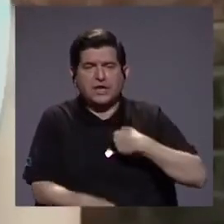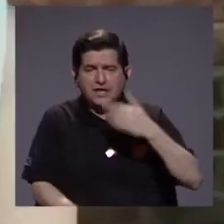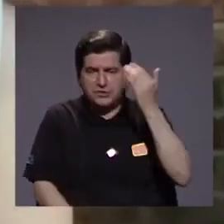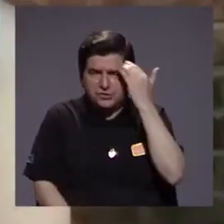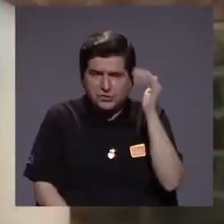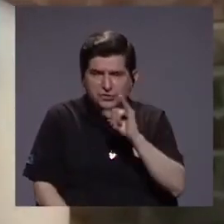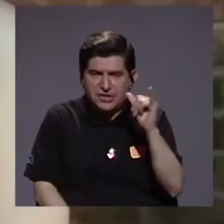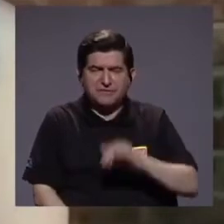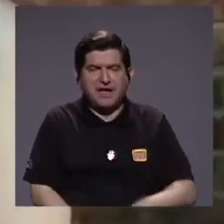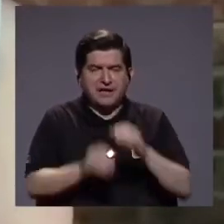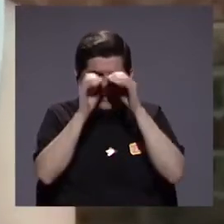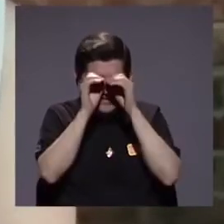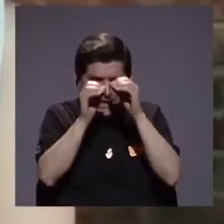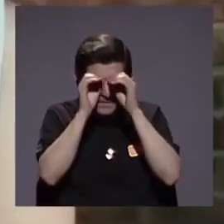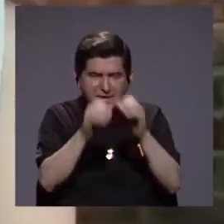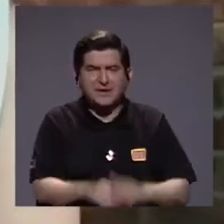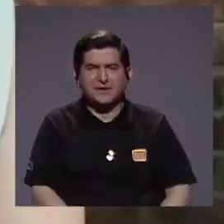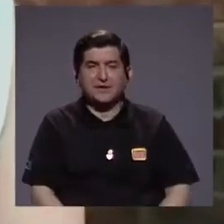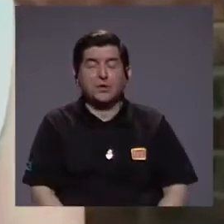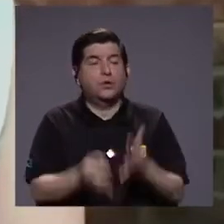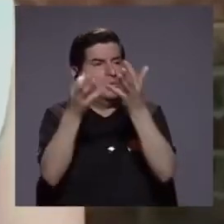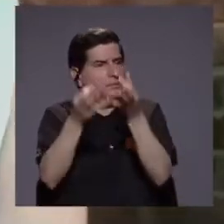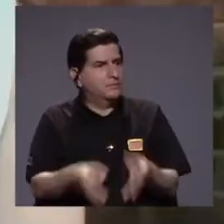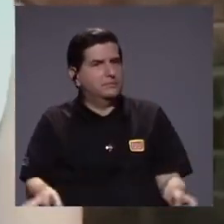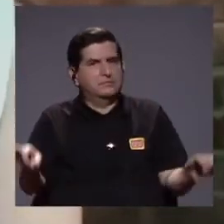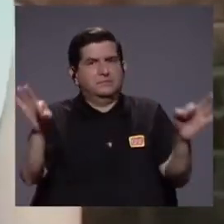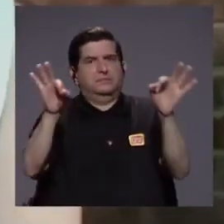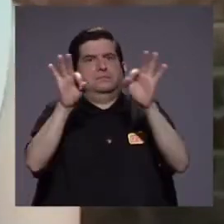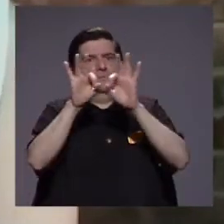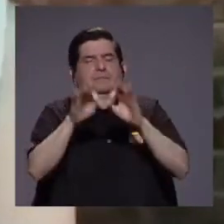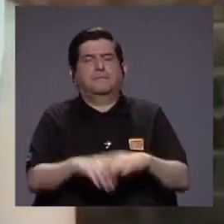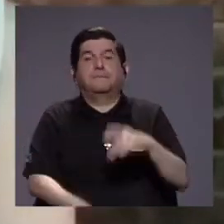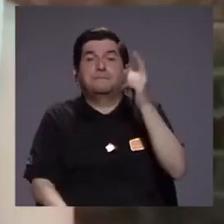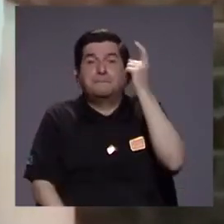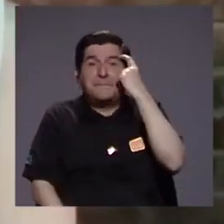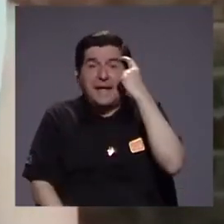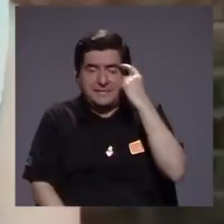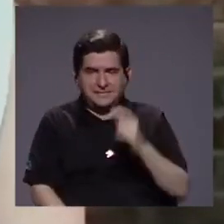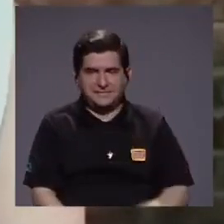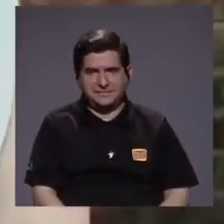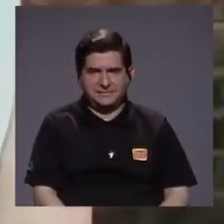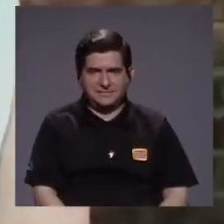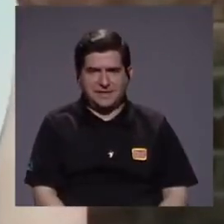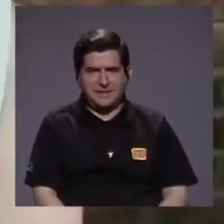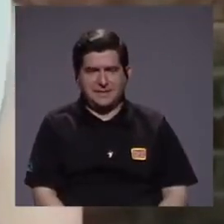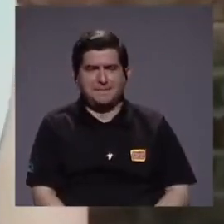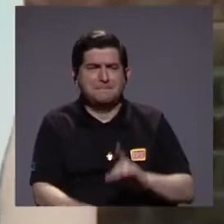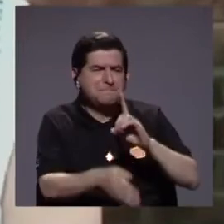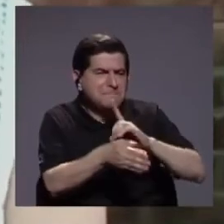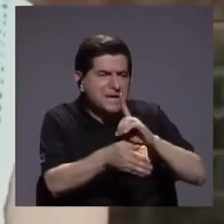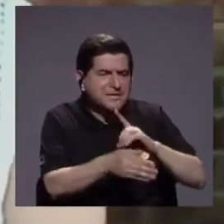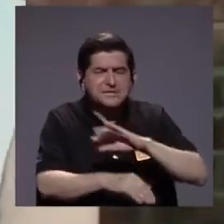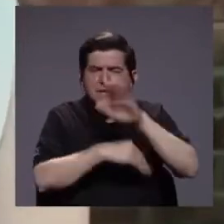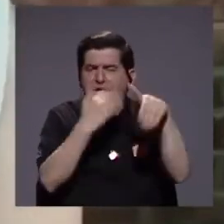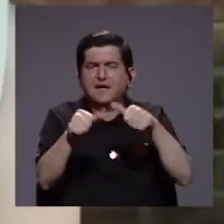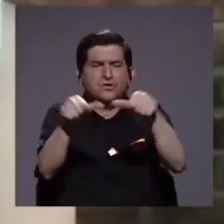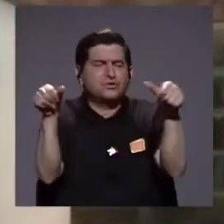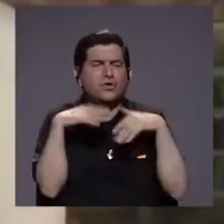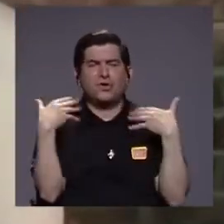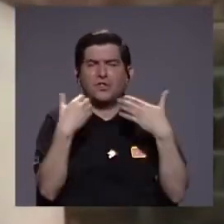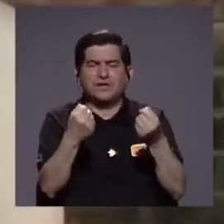conociendo también microbiología, considero que es importantísimo. Imagínate, Sean, que nosotros, medicina o el área, todo el área de